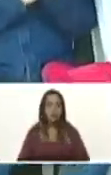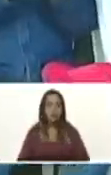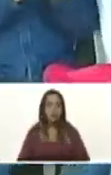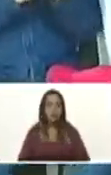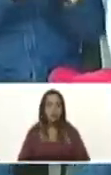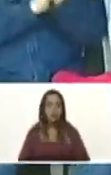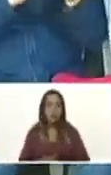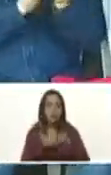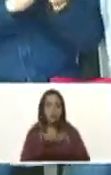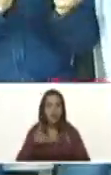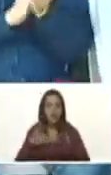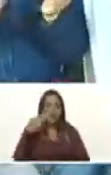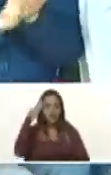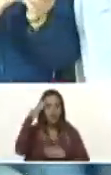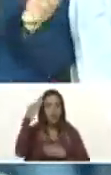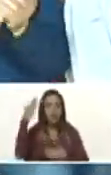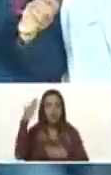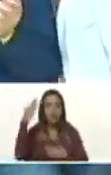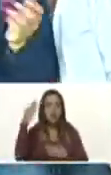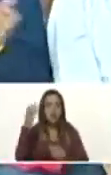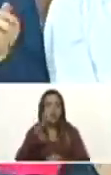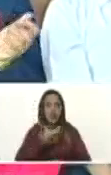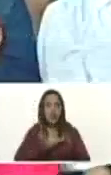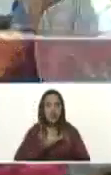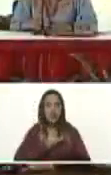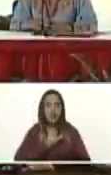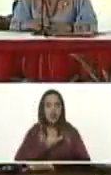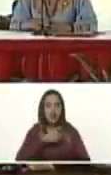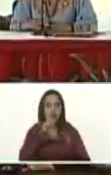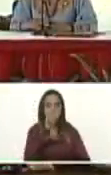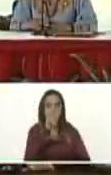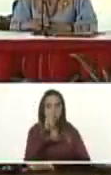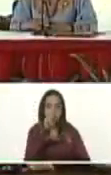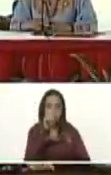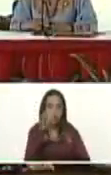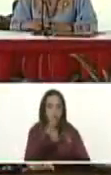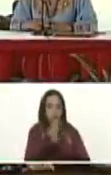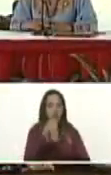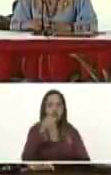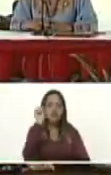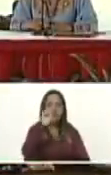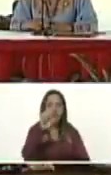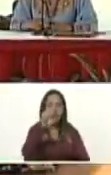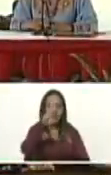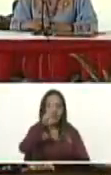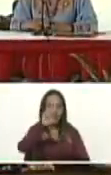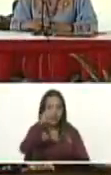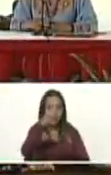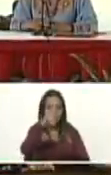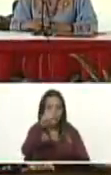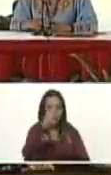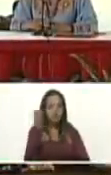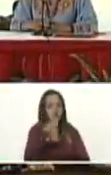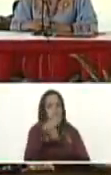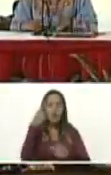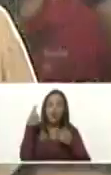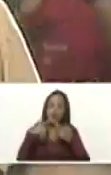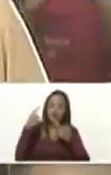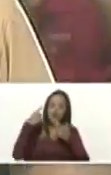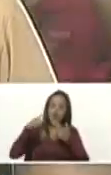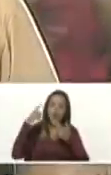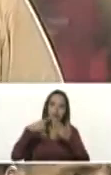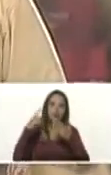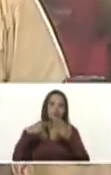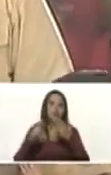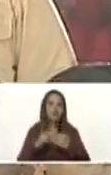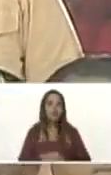Quiero saludar a los alcaldes Tito Oviedo, Sergio Hernández, Yulisbeth García, Vicente Rojas